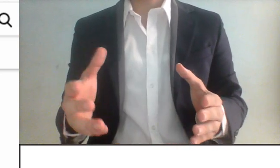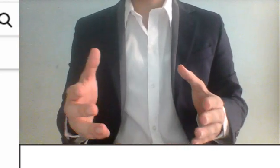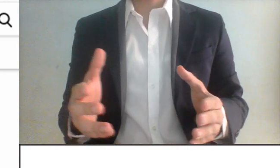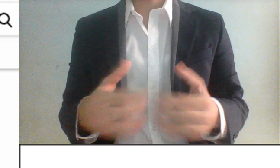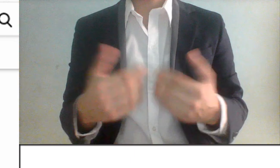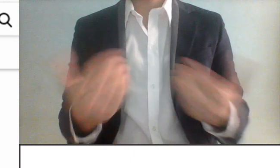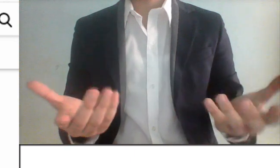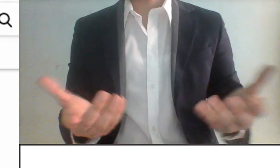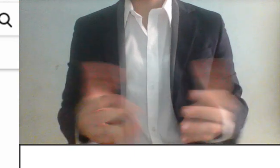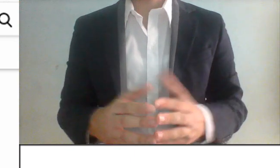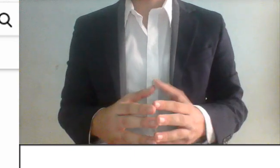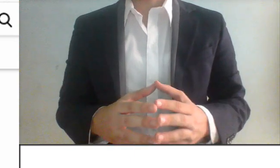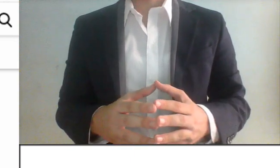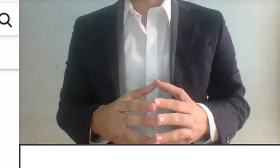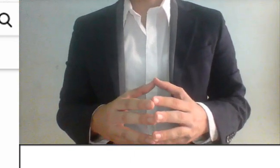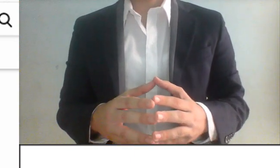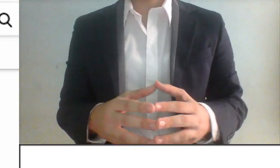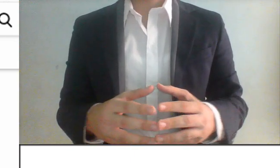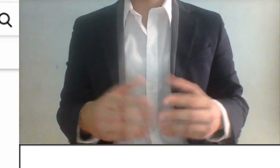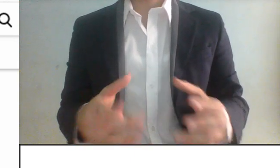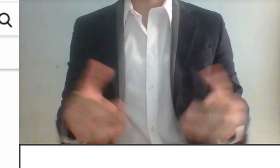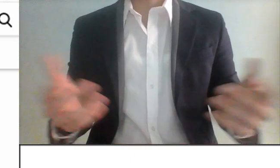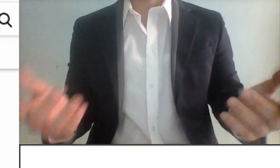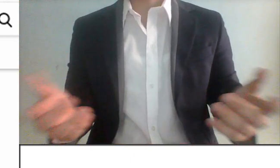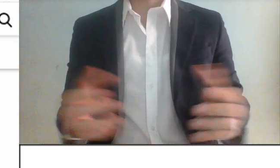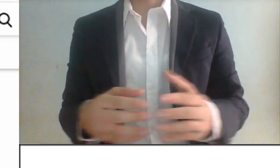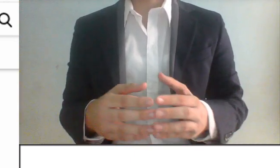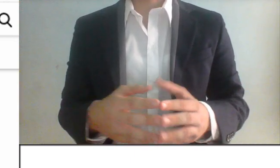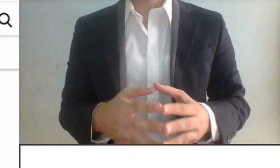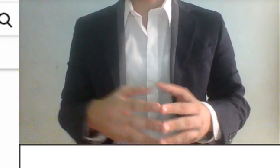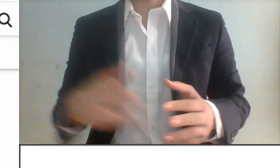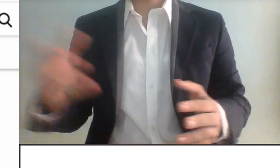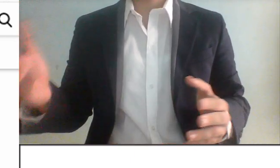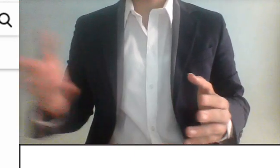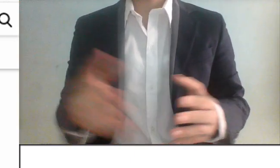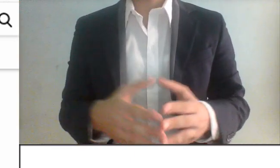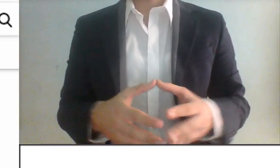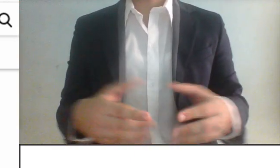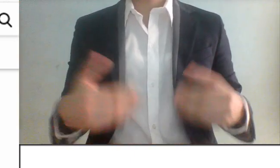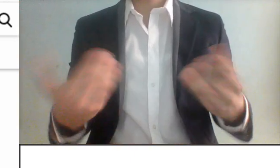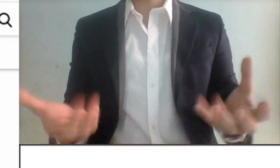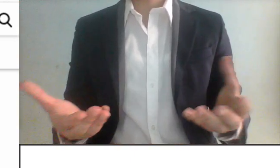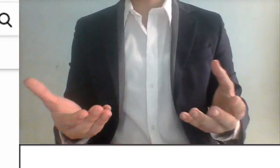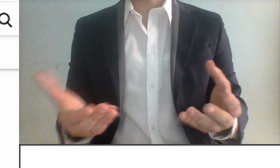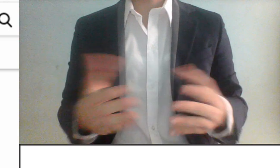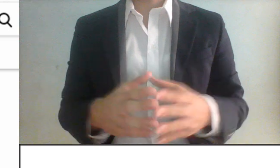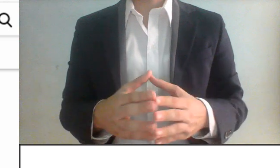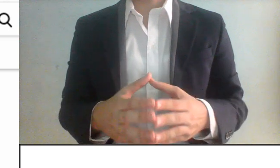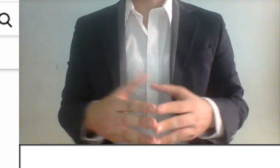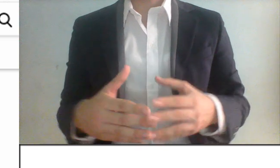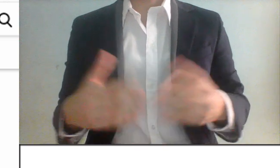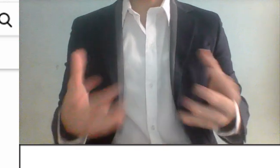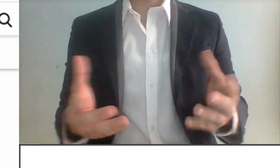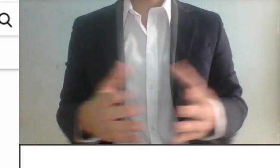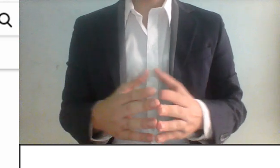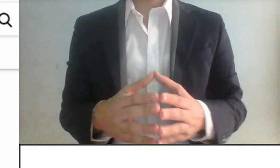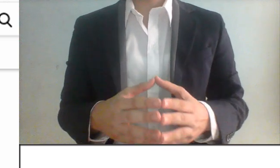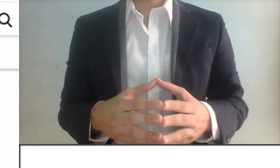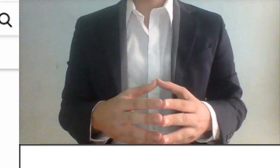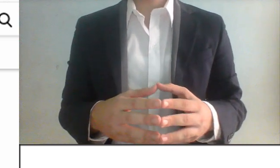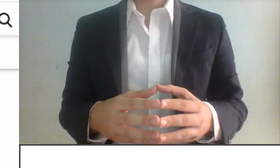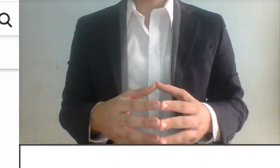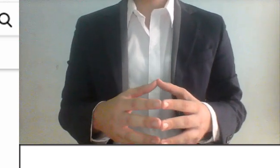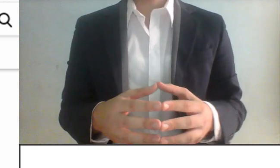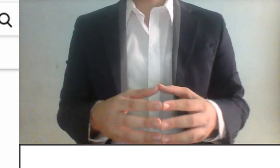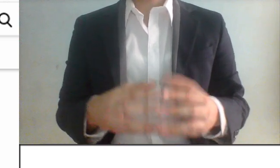va a prisión domiciliario lo más probable es que se termine retirando de nuestro país se terminó yendo y nos cuesta un poco encontrar lo opuesto no quiere